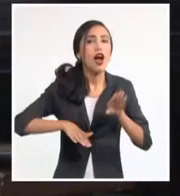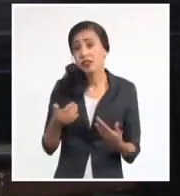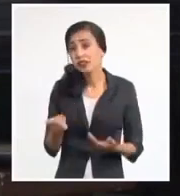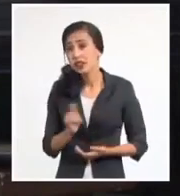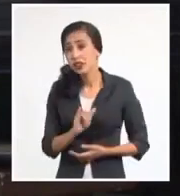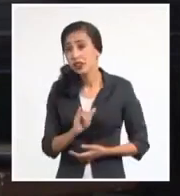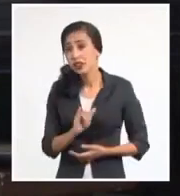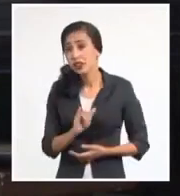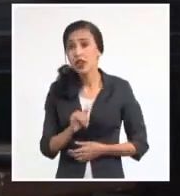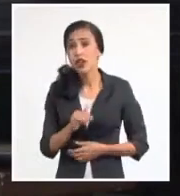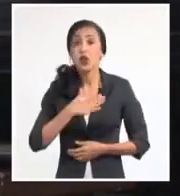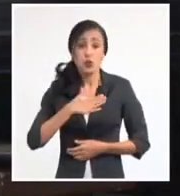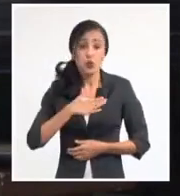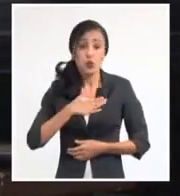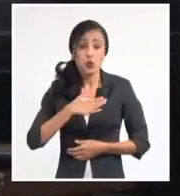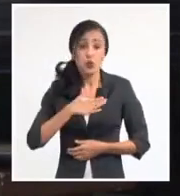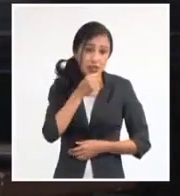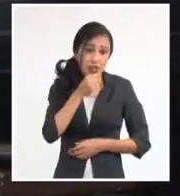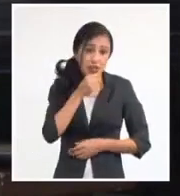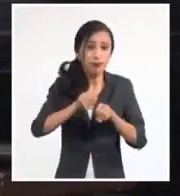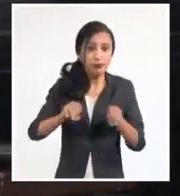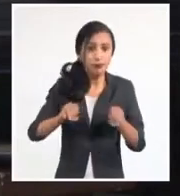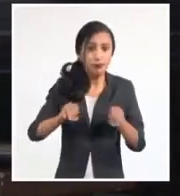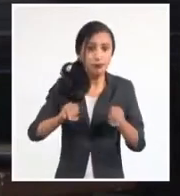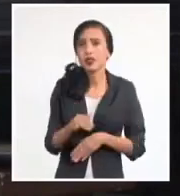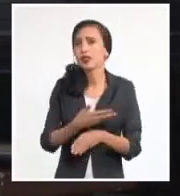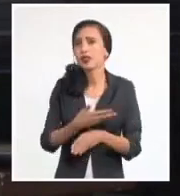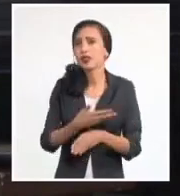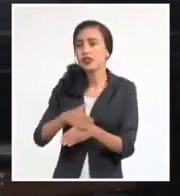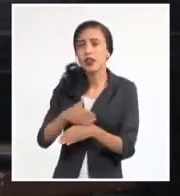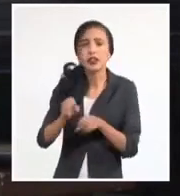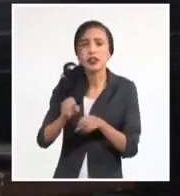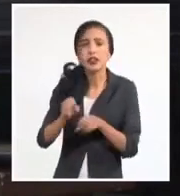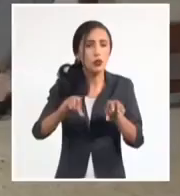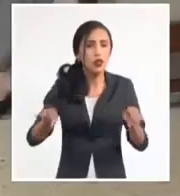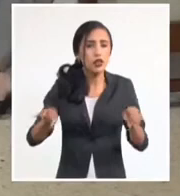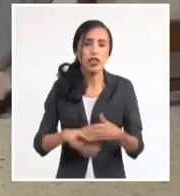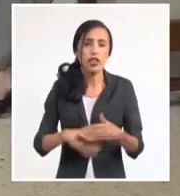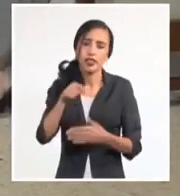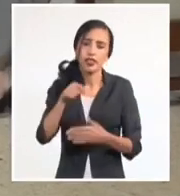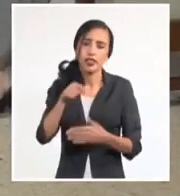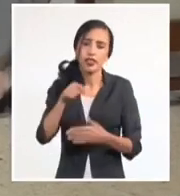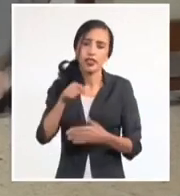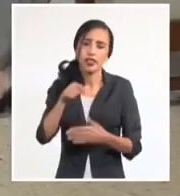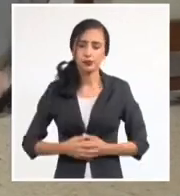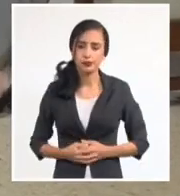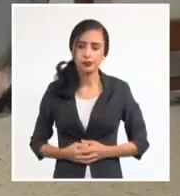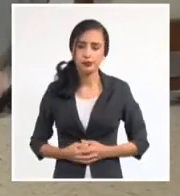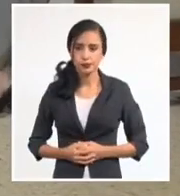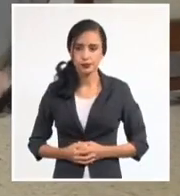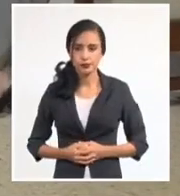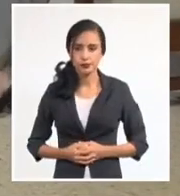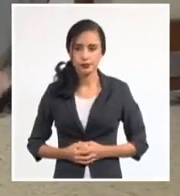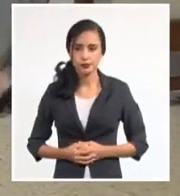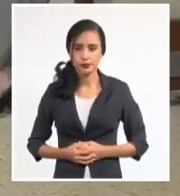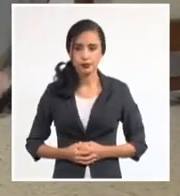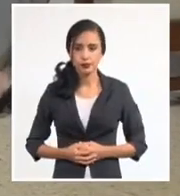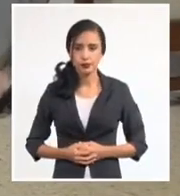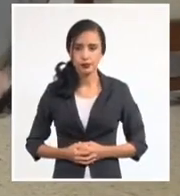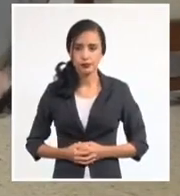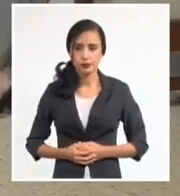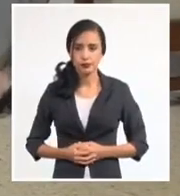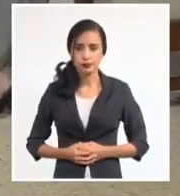nuestra prensa, y así ha quedado claro en varias publicaciones de la jornada de hoy. Bueno, qué cosas tiene la vida. La muerte